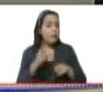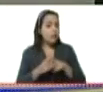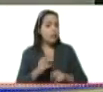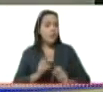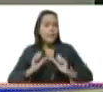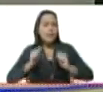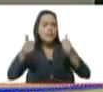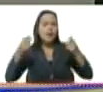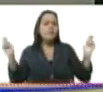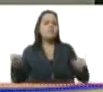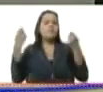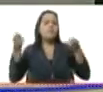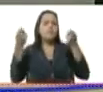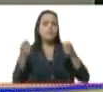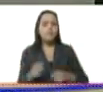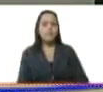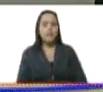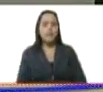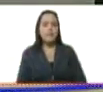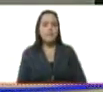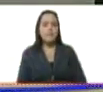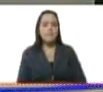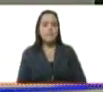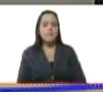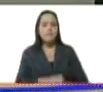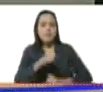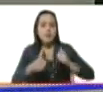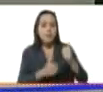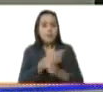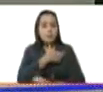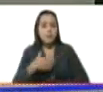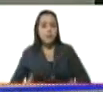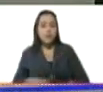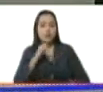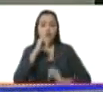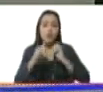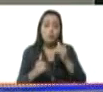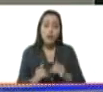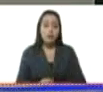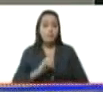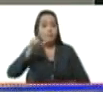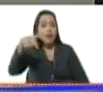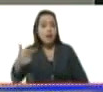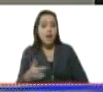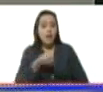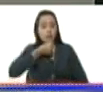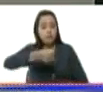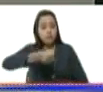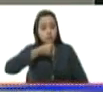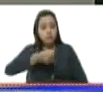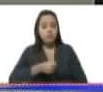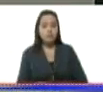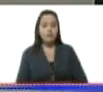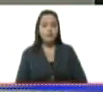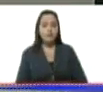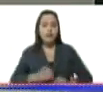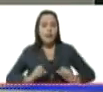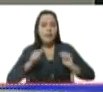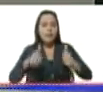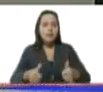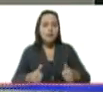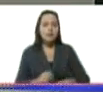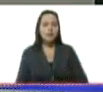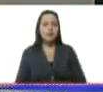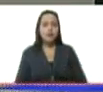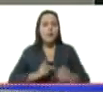iniciar una campaña. Vicepresidente Ejecutivo va a informar mañana en rueda de prensa el inicio de una